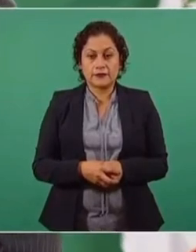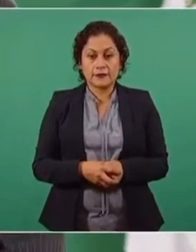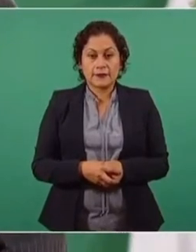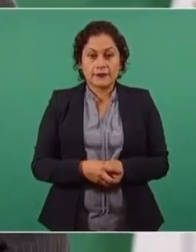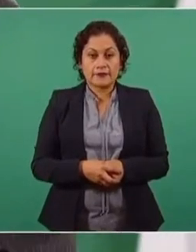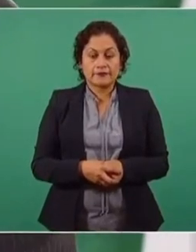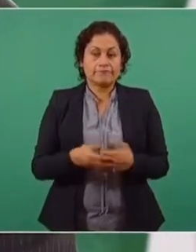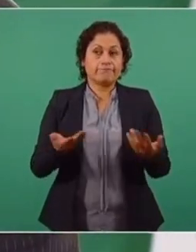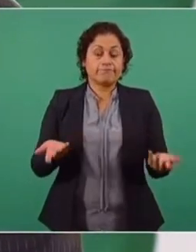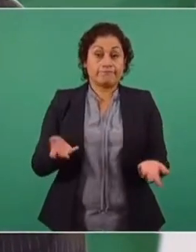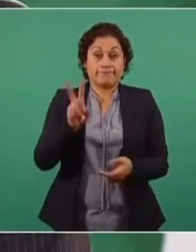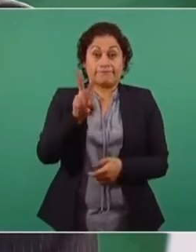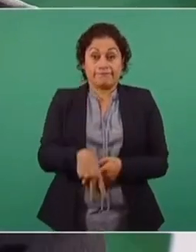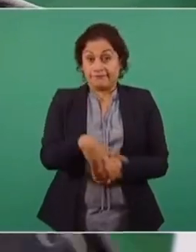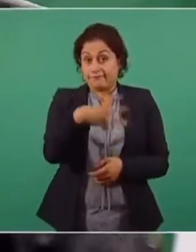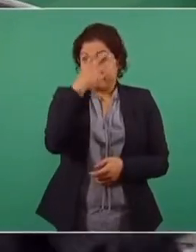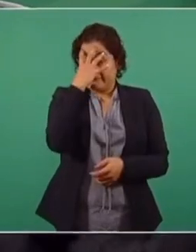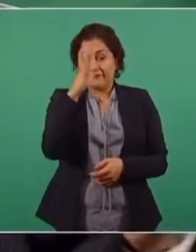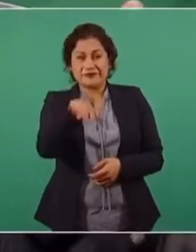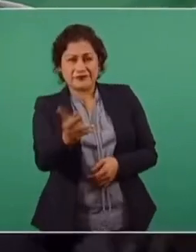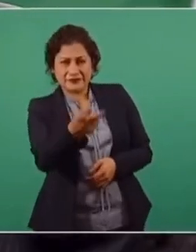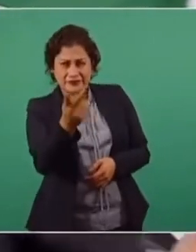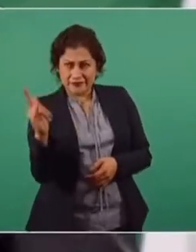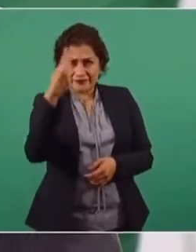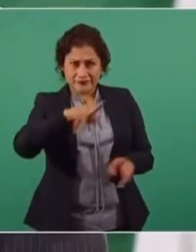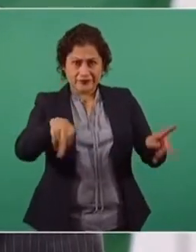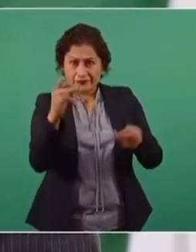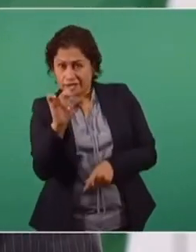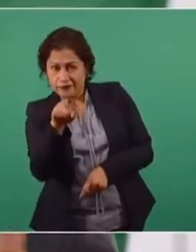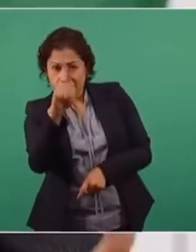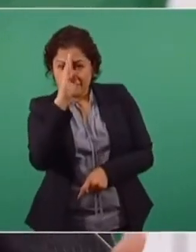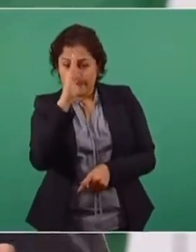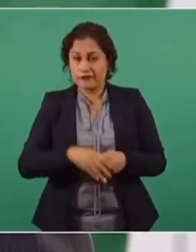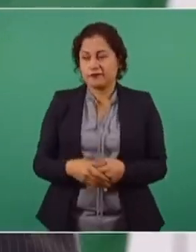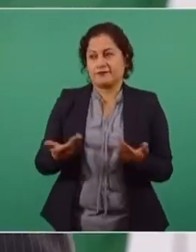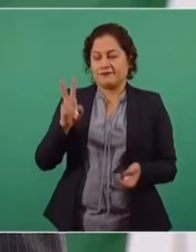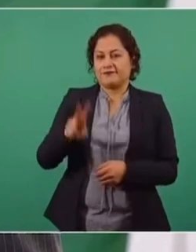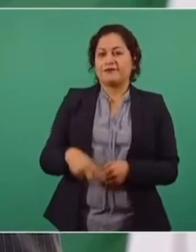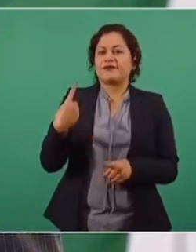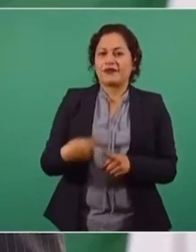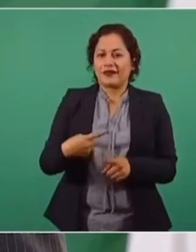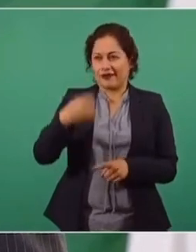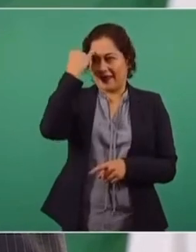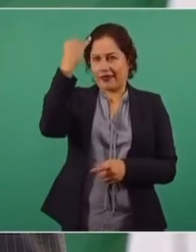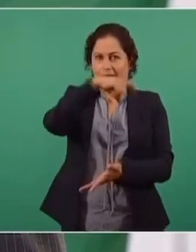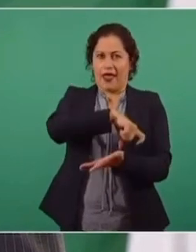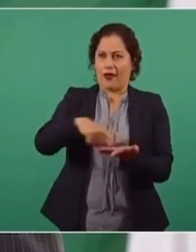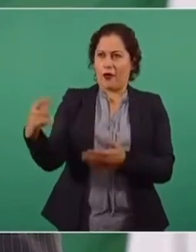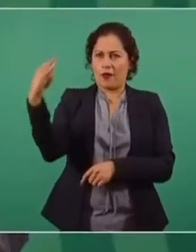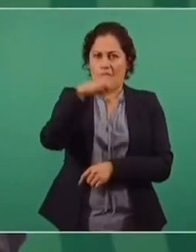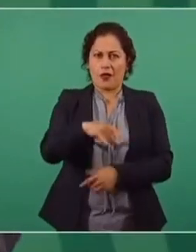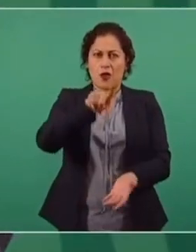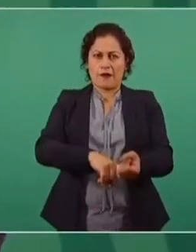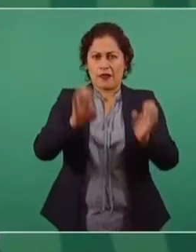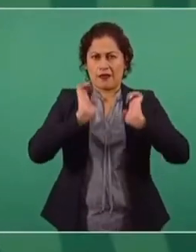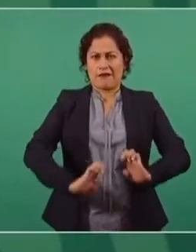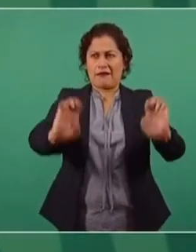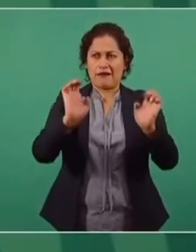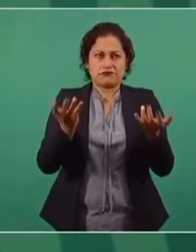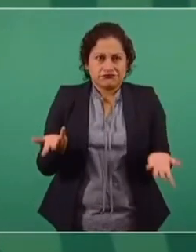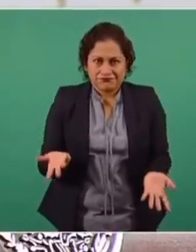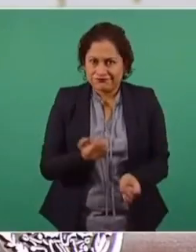y es una vergüenza, aquí se les ocurrió comprar un avión con tanto lujo. Estoy